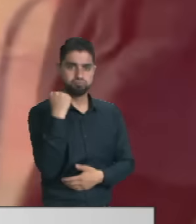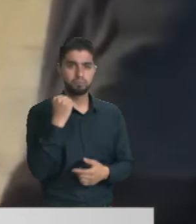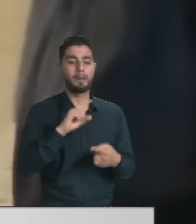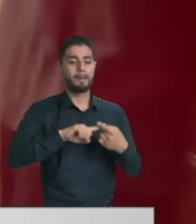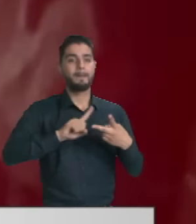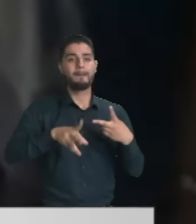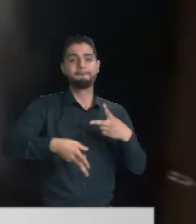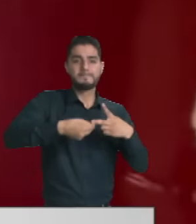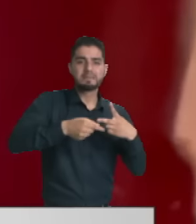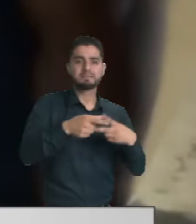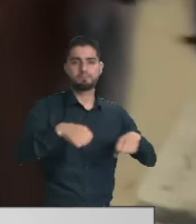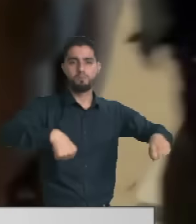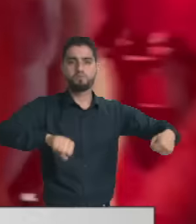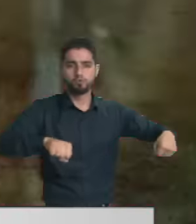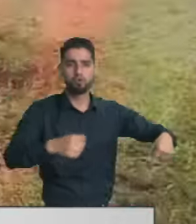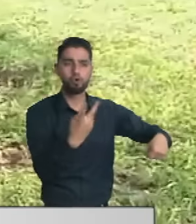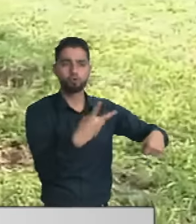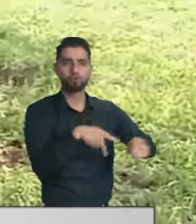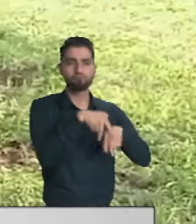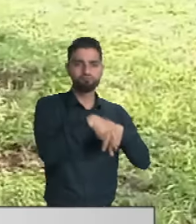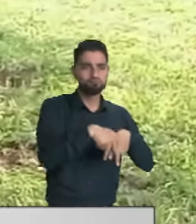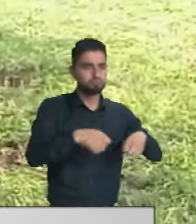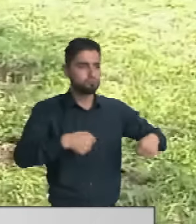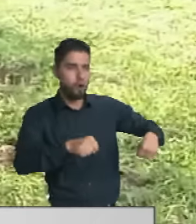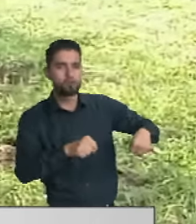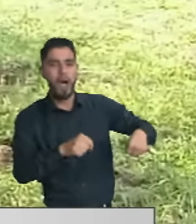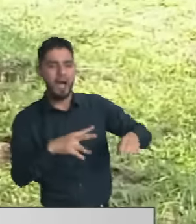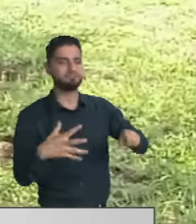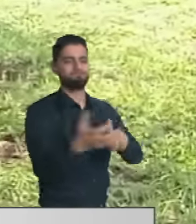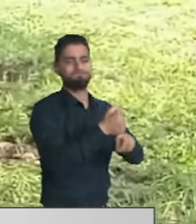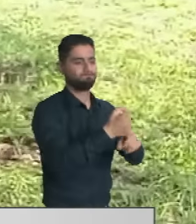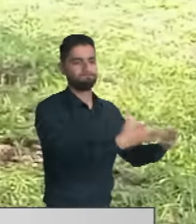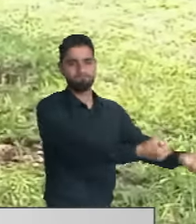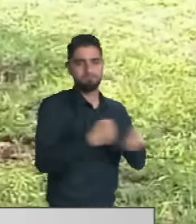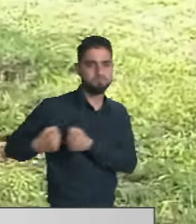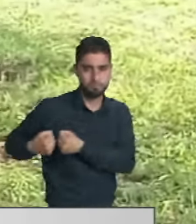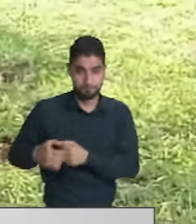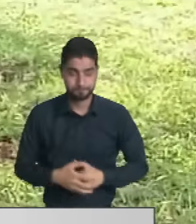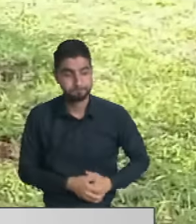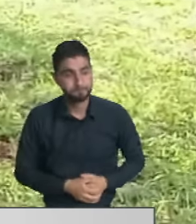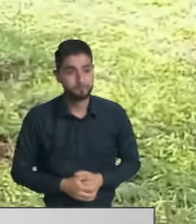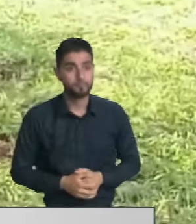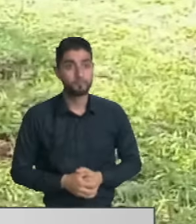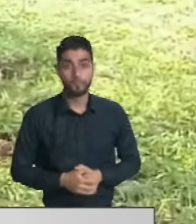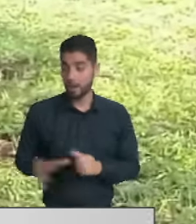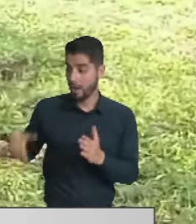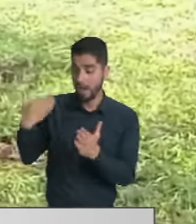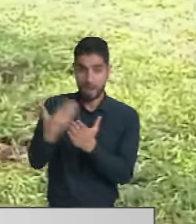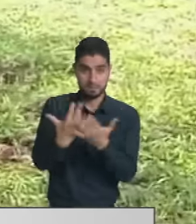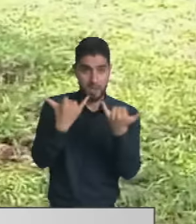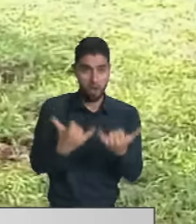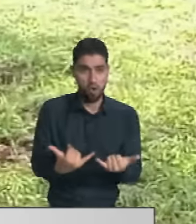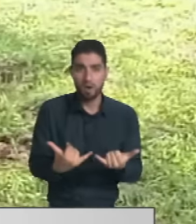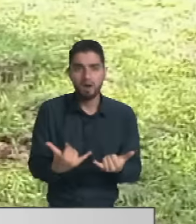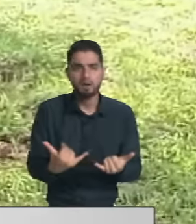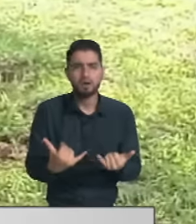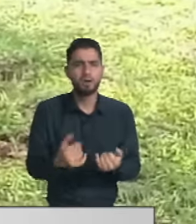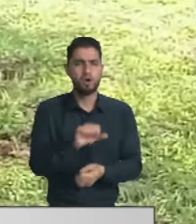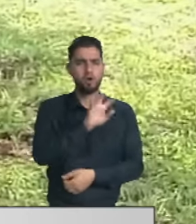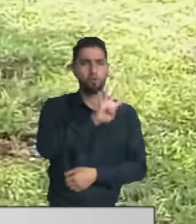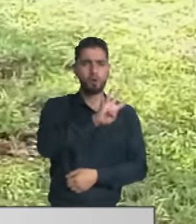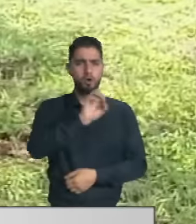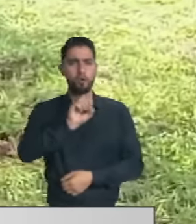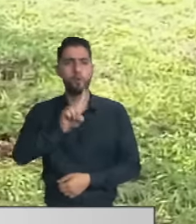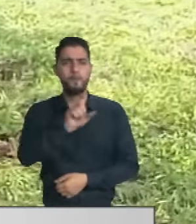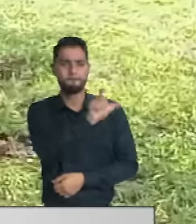se movilizaban los 2 sujetos. En la ofensiva contra este flagelo se han capturado, en lo que va corrido del año, 401 personas,